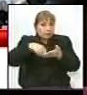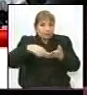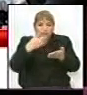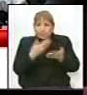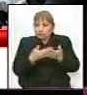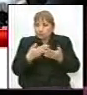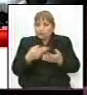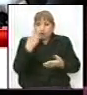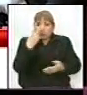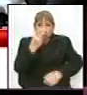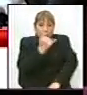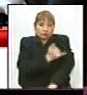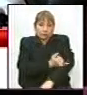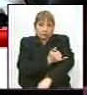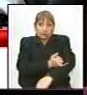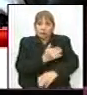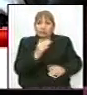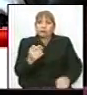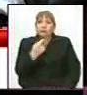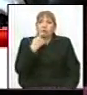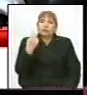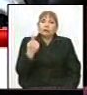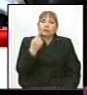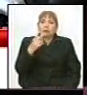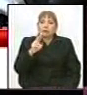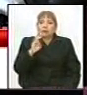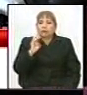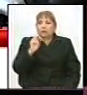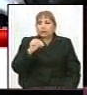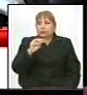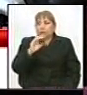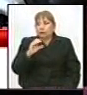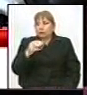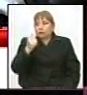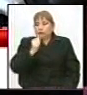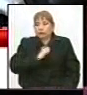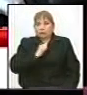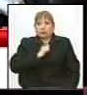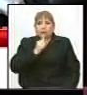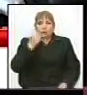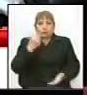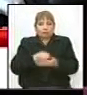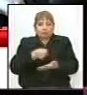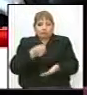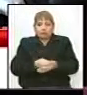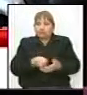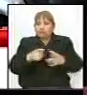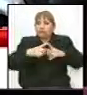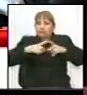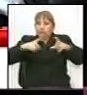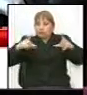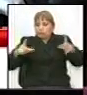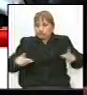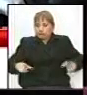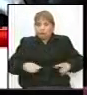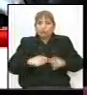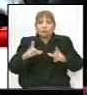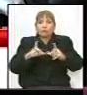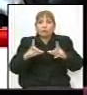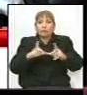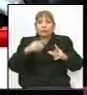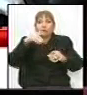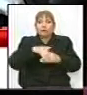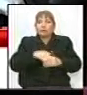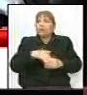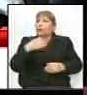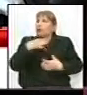dos instituciones, la haga solamente RENIEC, porque es el propietario, el custodio del padrón electoral. Ese reclamo